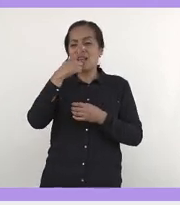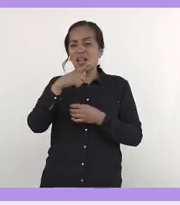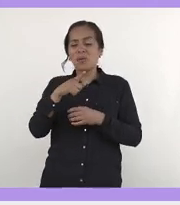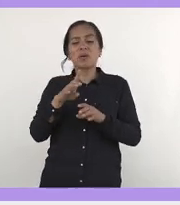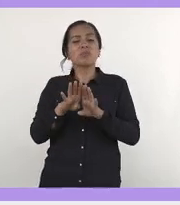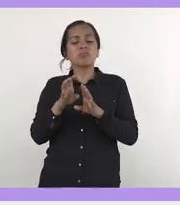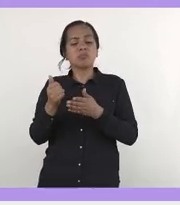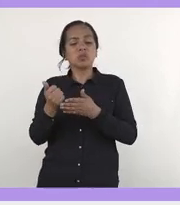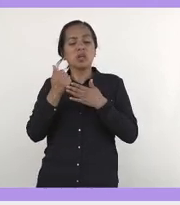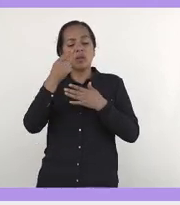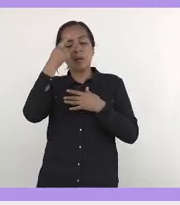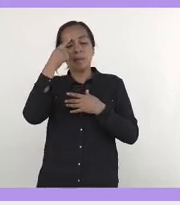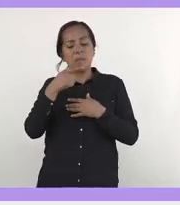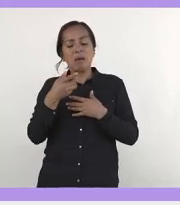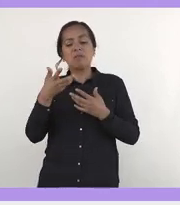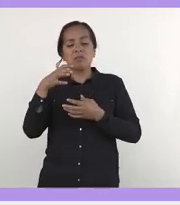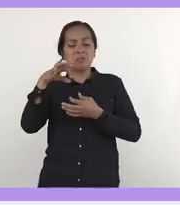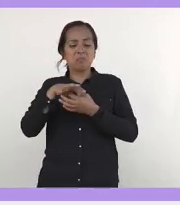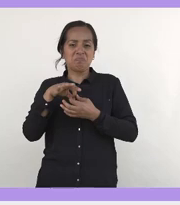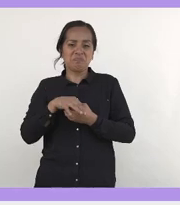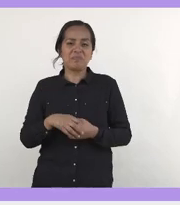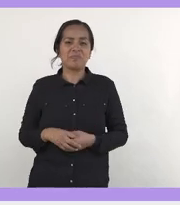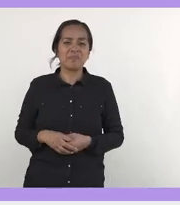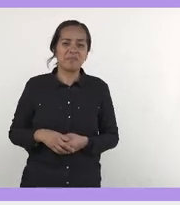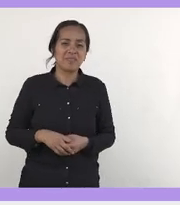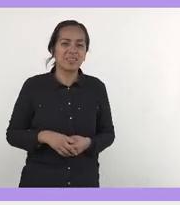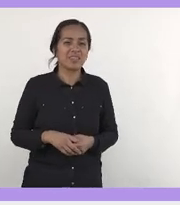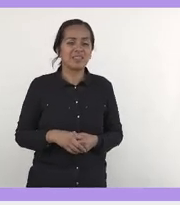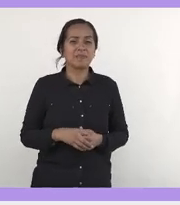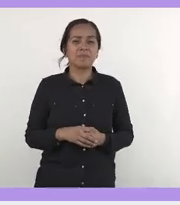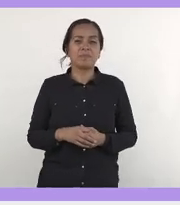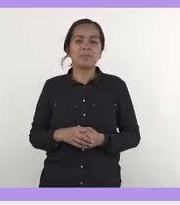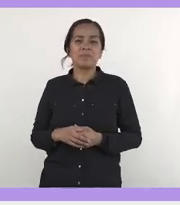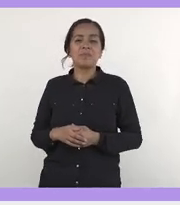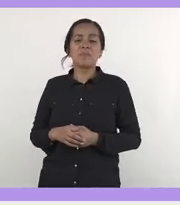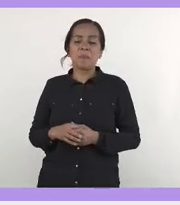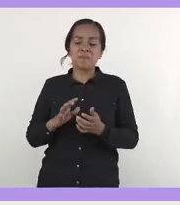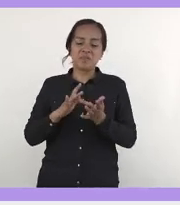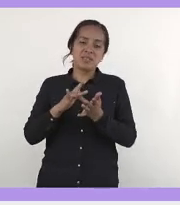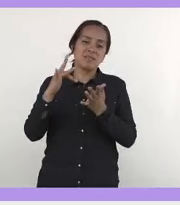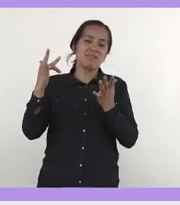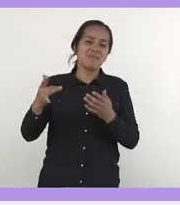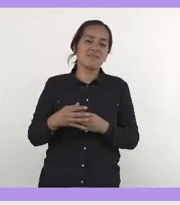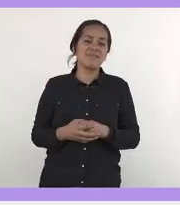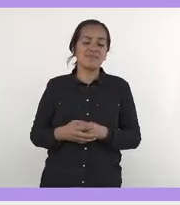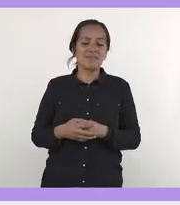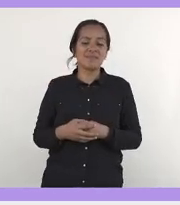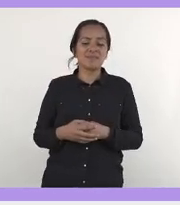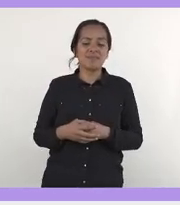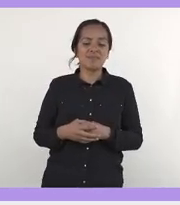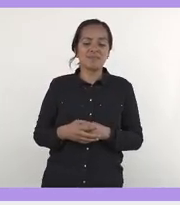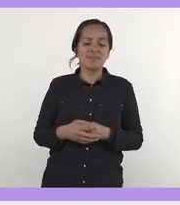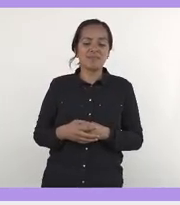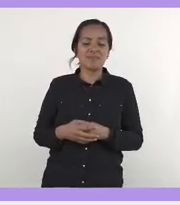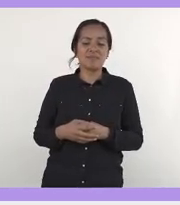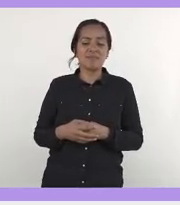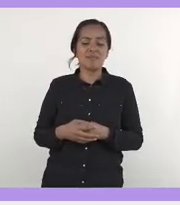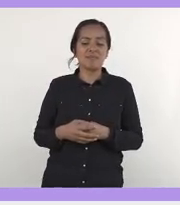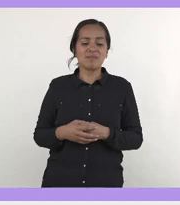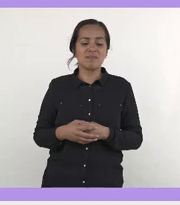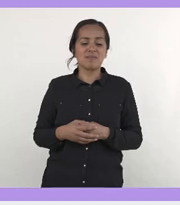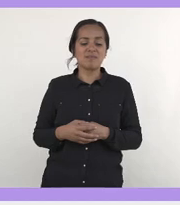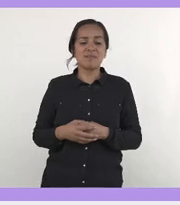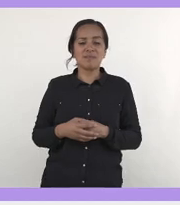perfecto para crear este tipo de puentes Gracias Tere Muchas gracias alguna otra Ah sí ahí al fondo